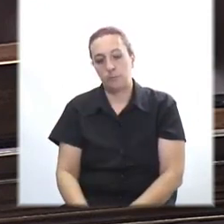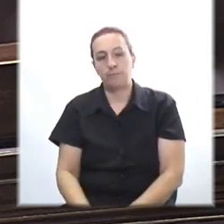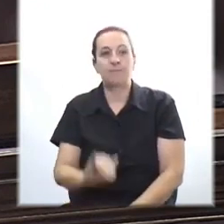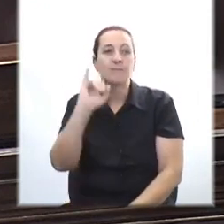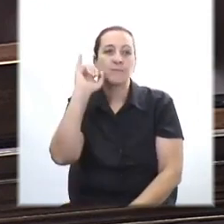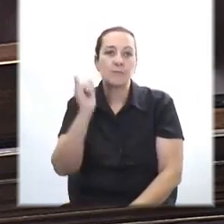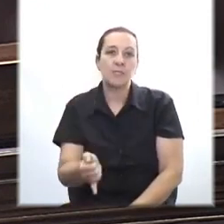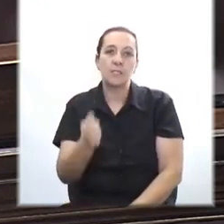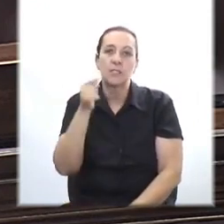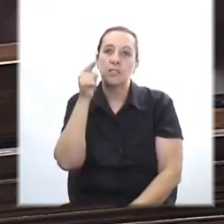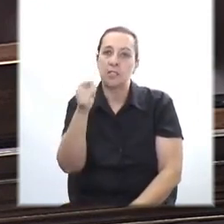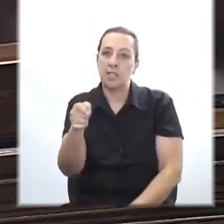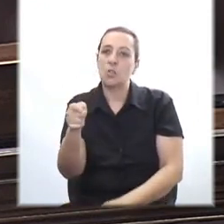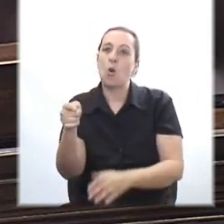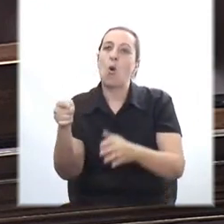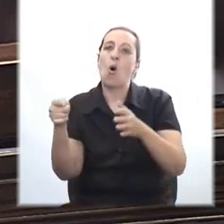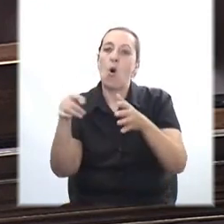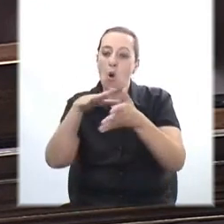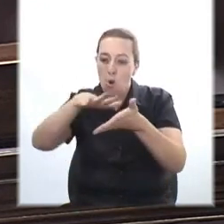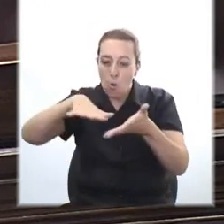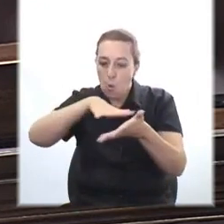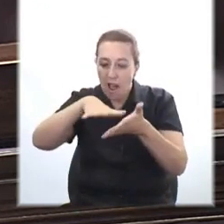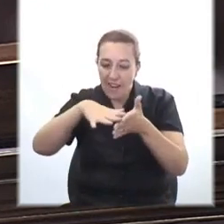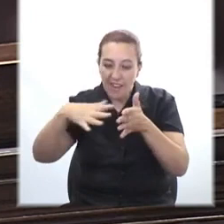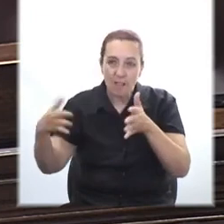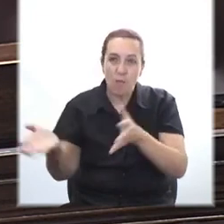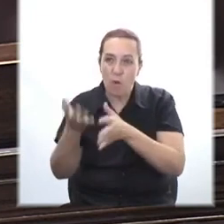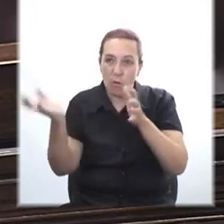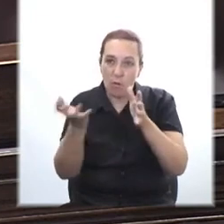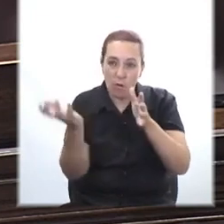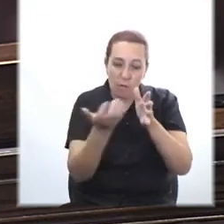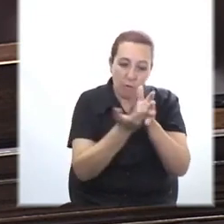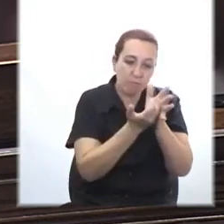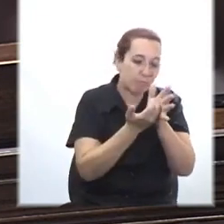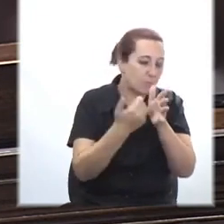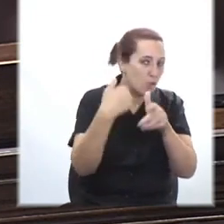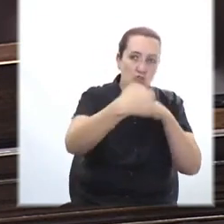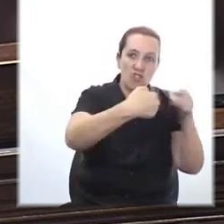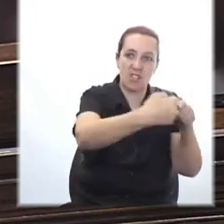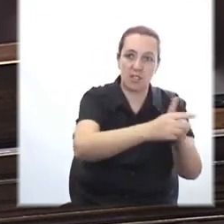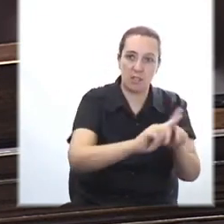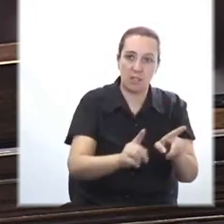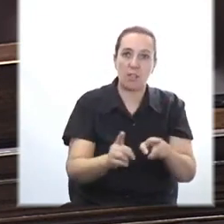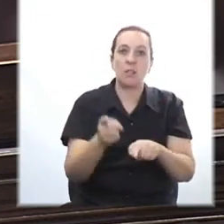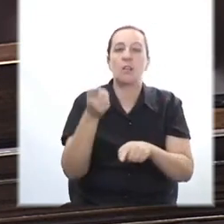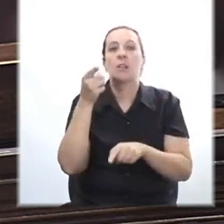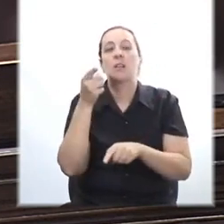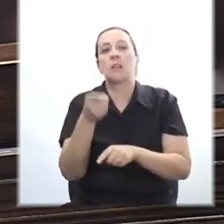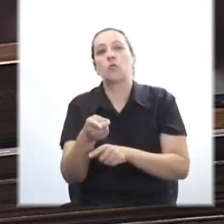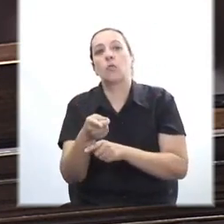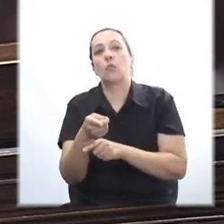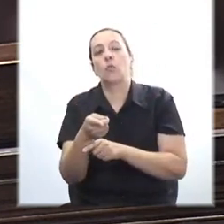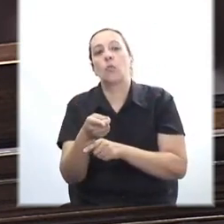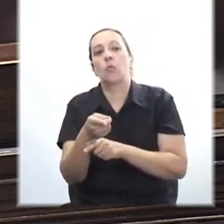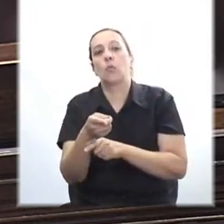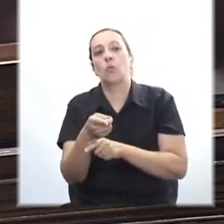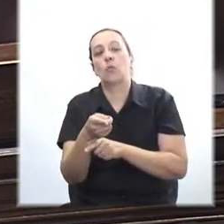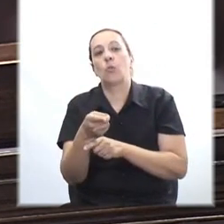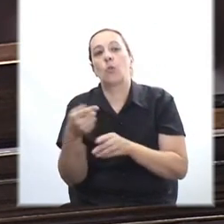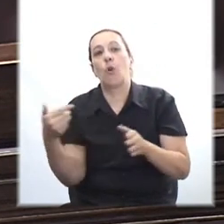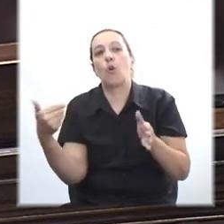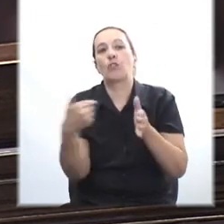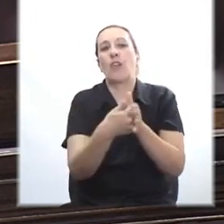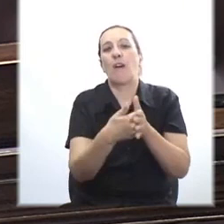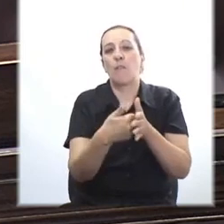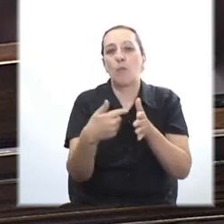esos cortafuegos de los que habla el decreto, los perimetrales y los internos, ¿verdad?, habla de cortafuegos de